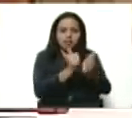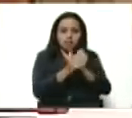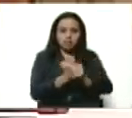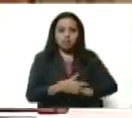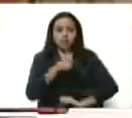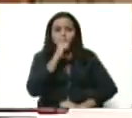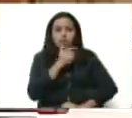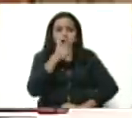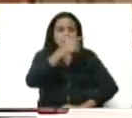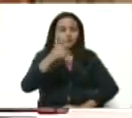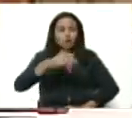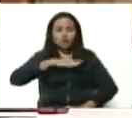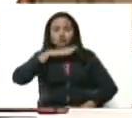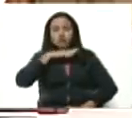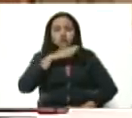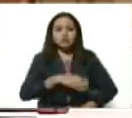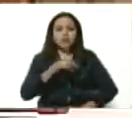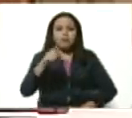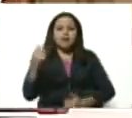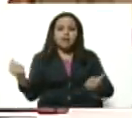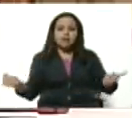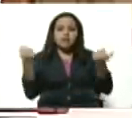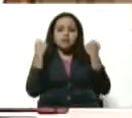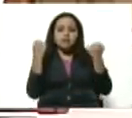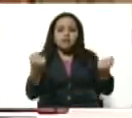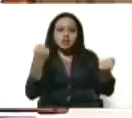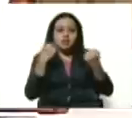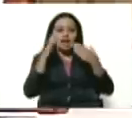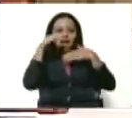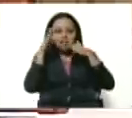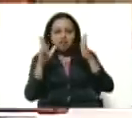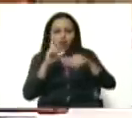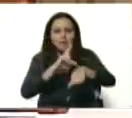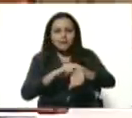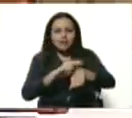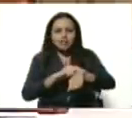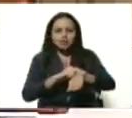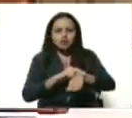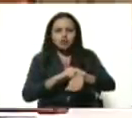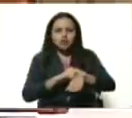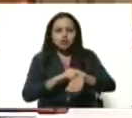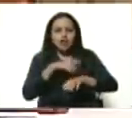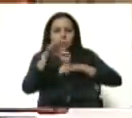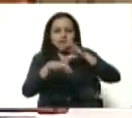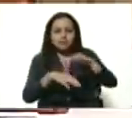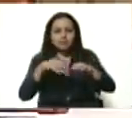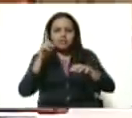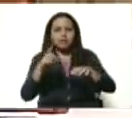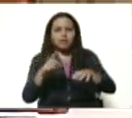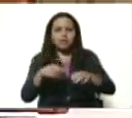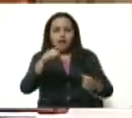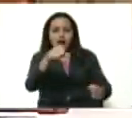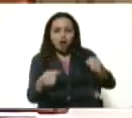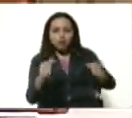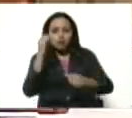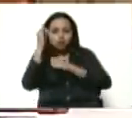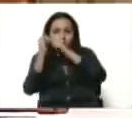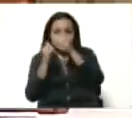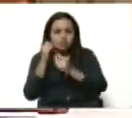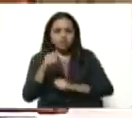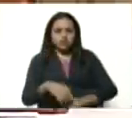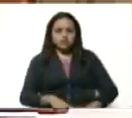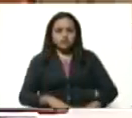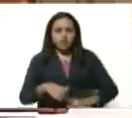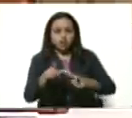público y gimnasios atención veterinaria y auto cine esto eran los sectores que